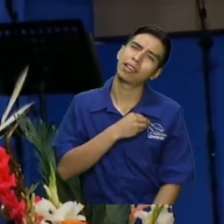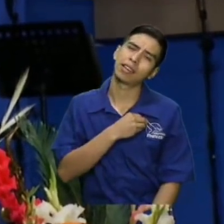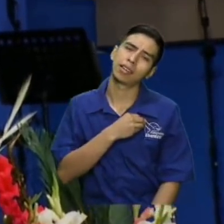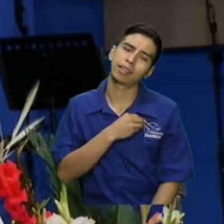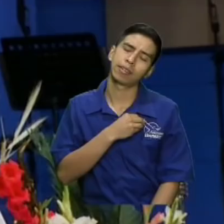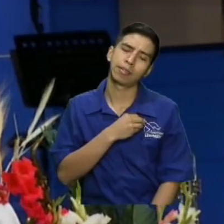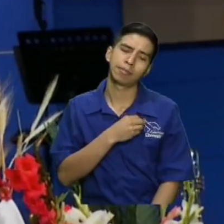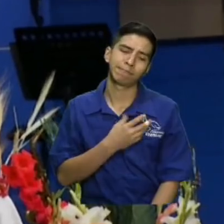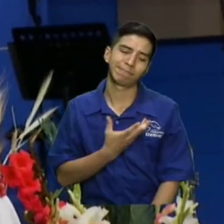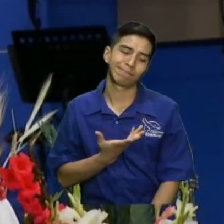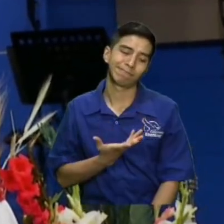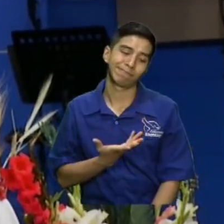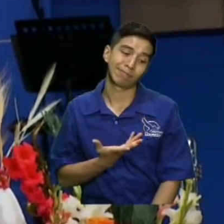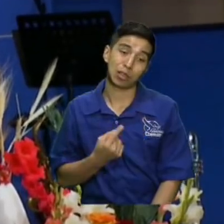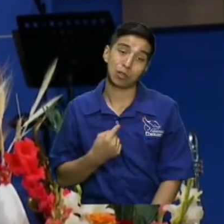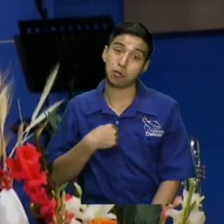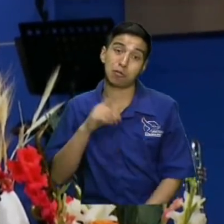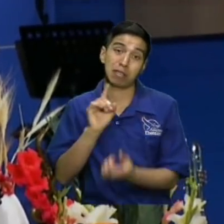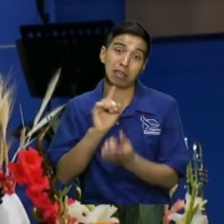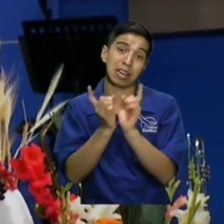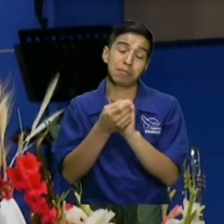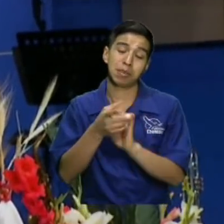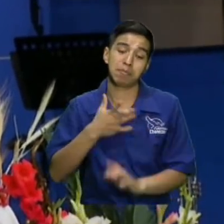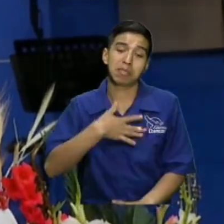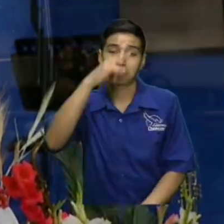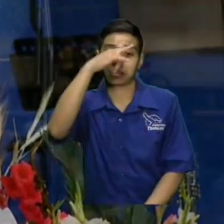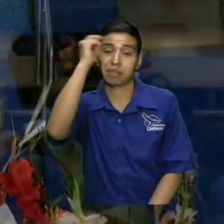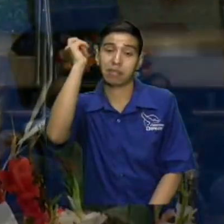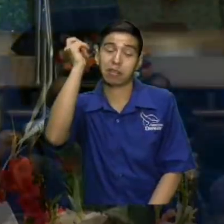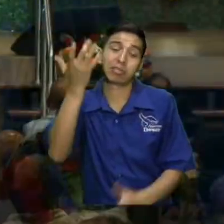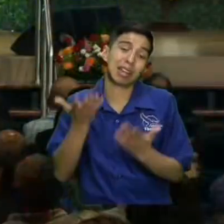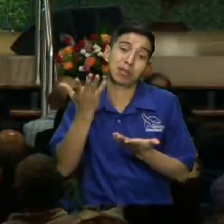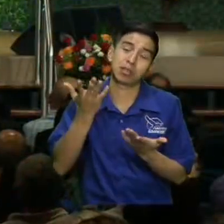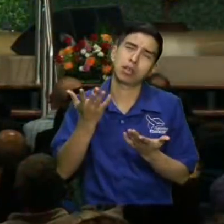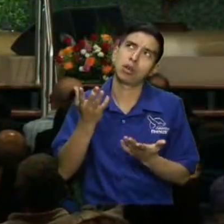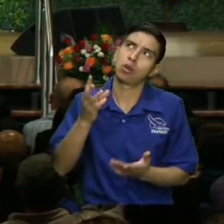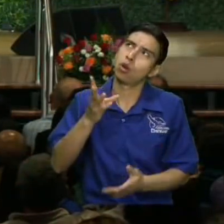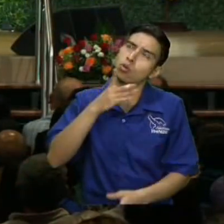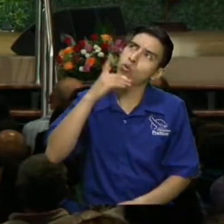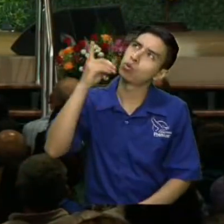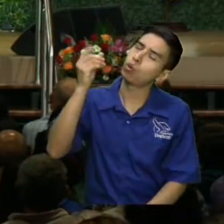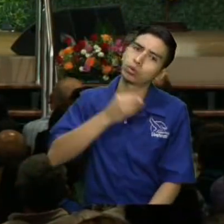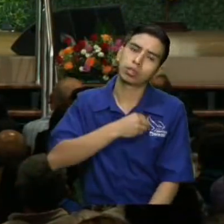Me voy a cambiar de trabajo, pero ¿será que esto es de Dios?